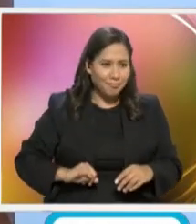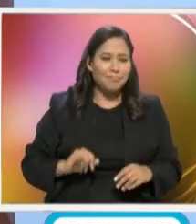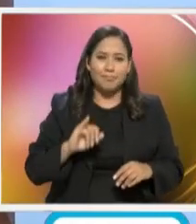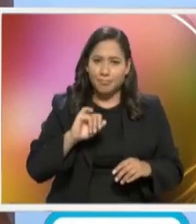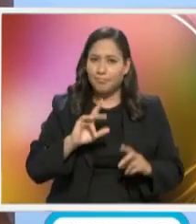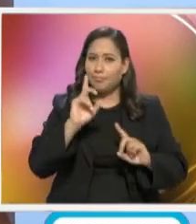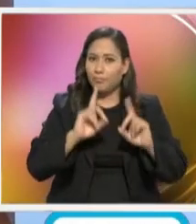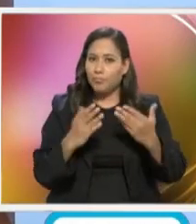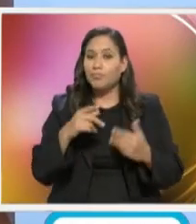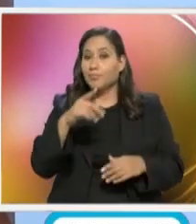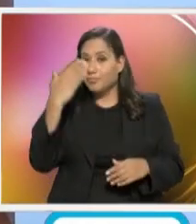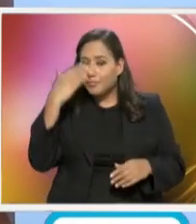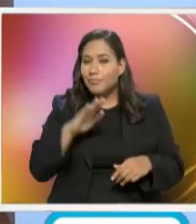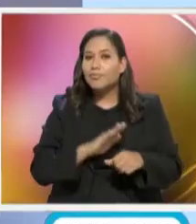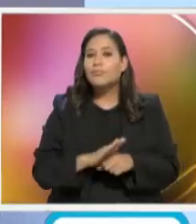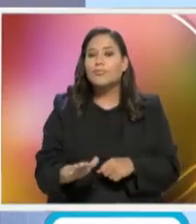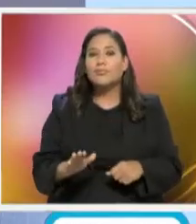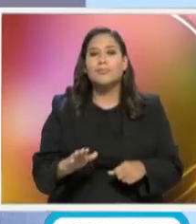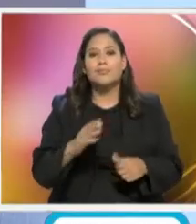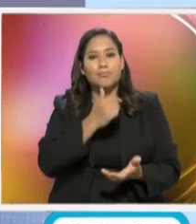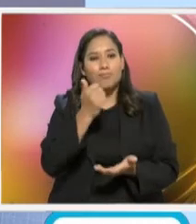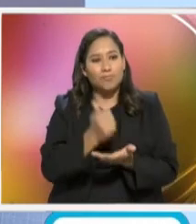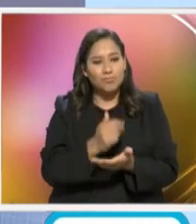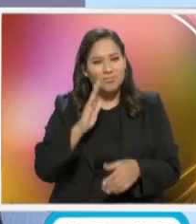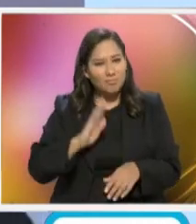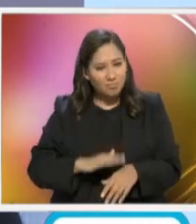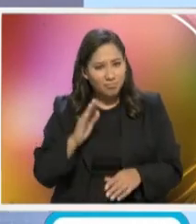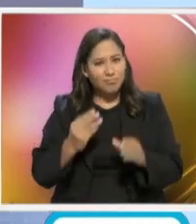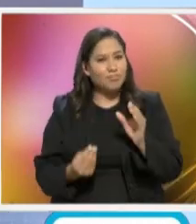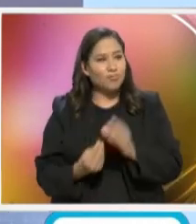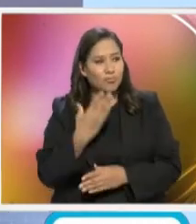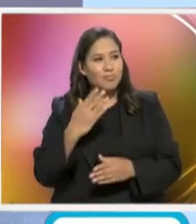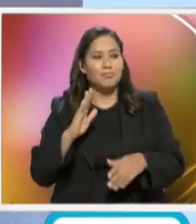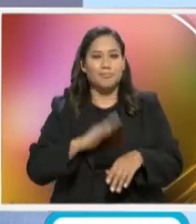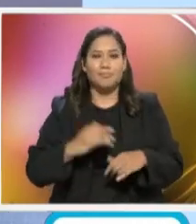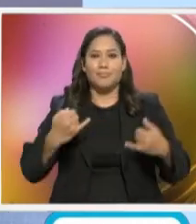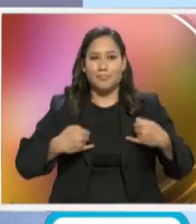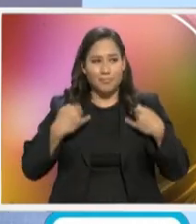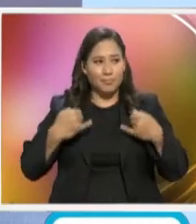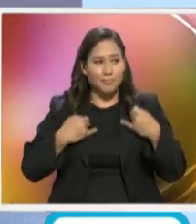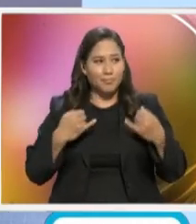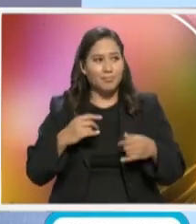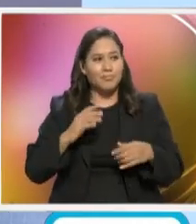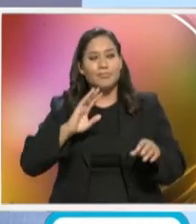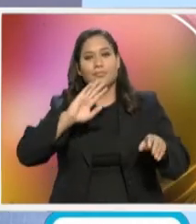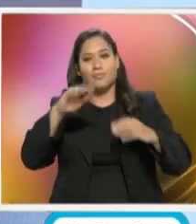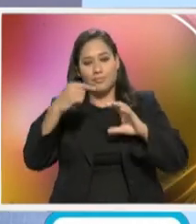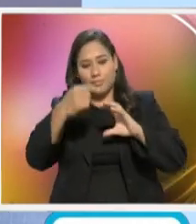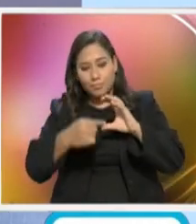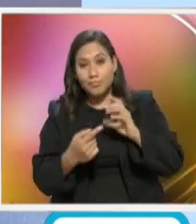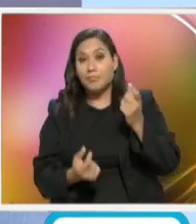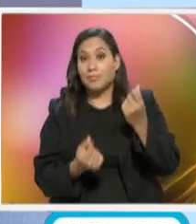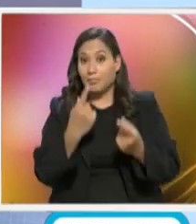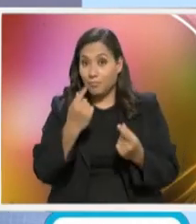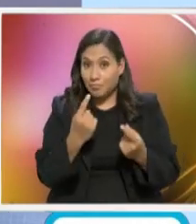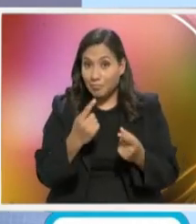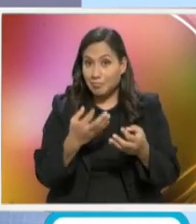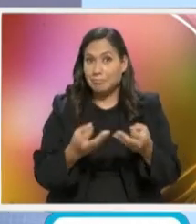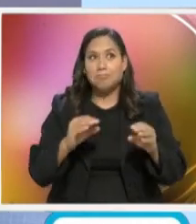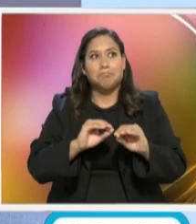están divertidos. Ya sabe usted cuáles son pues, las ciudades más jóvenes del mundo, algunas